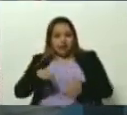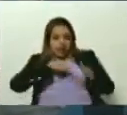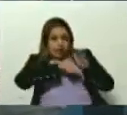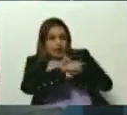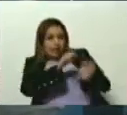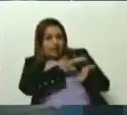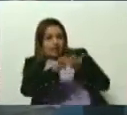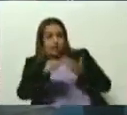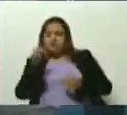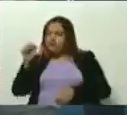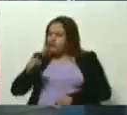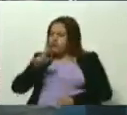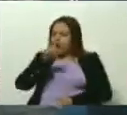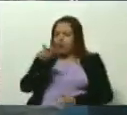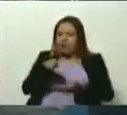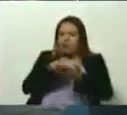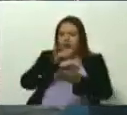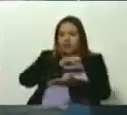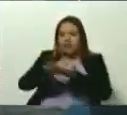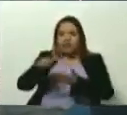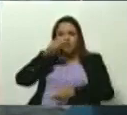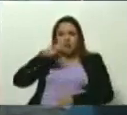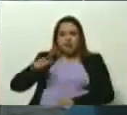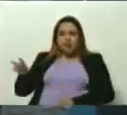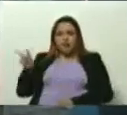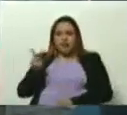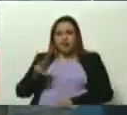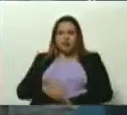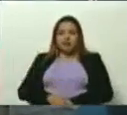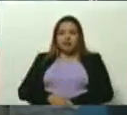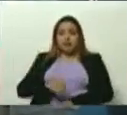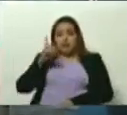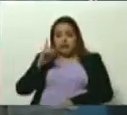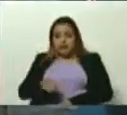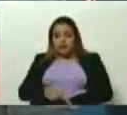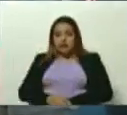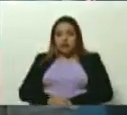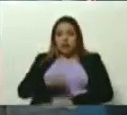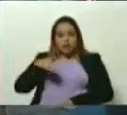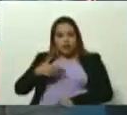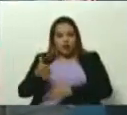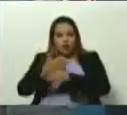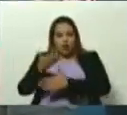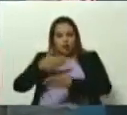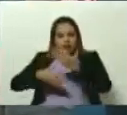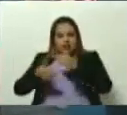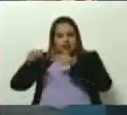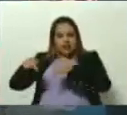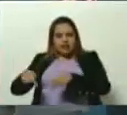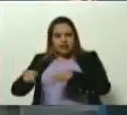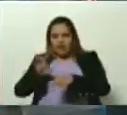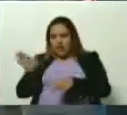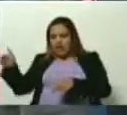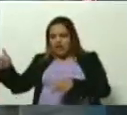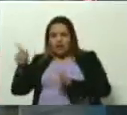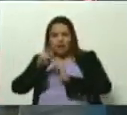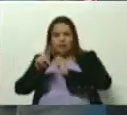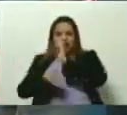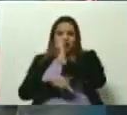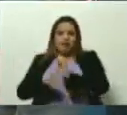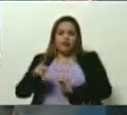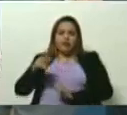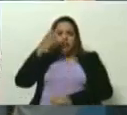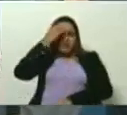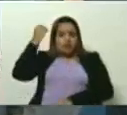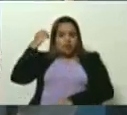ver, sí, totalmente gratuita para el pueblo venezolano, y además de eso, pueden compartir aquí, pueden entrar por el Parque Francisco de Miranda, cruzan